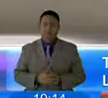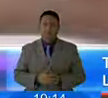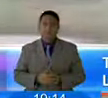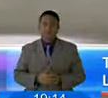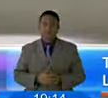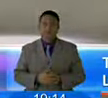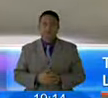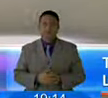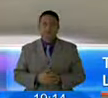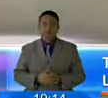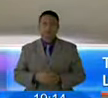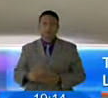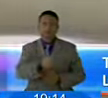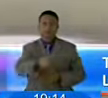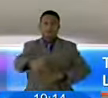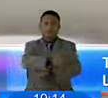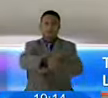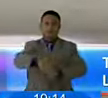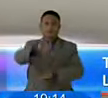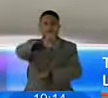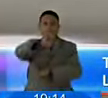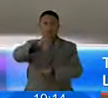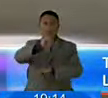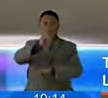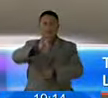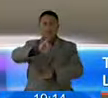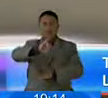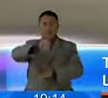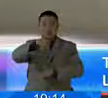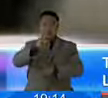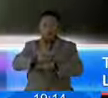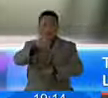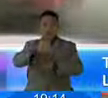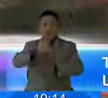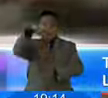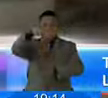Este, en cambio, es la avenida Juan Tancamarengo.